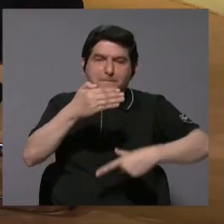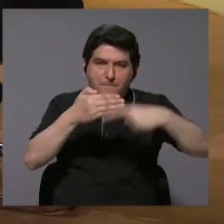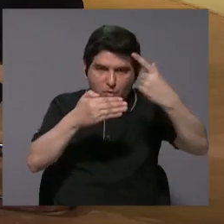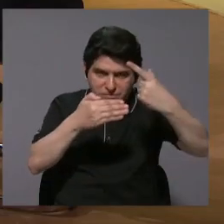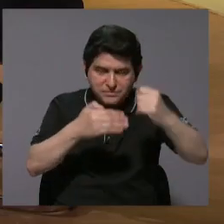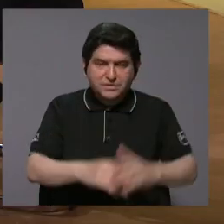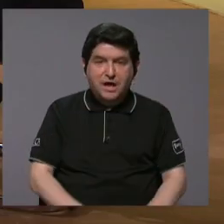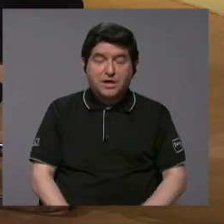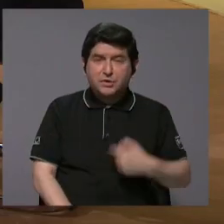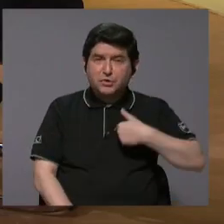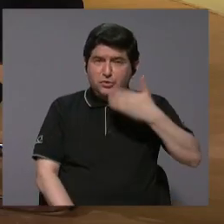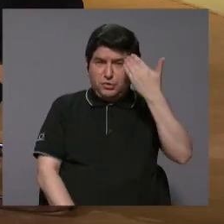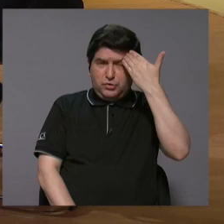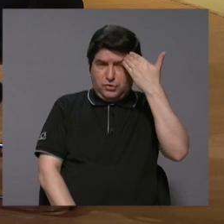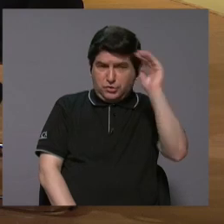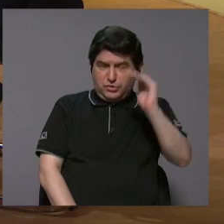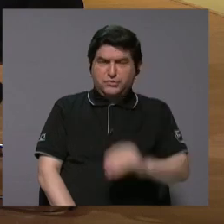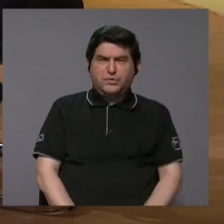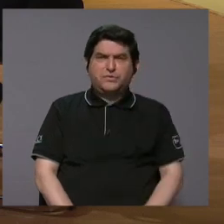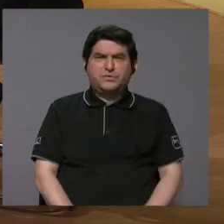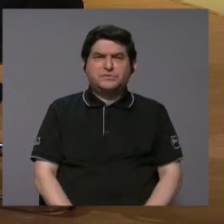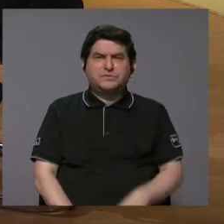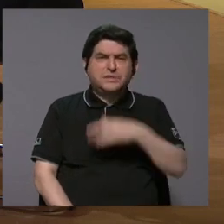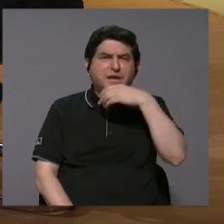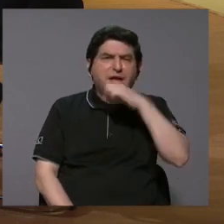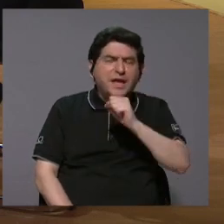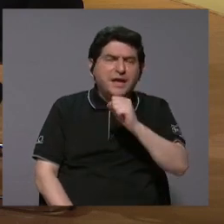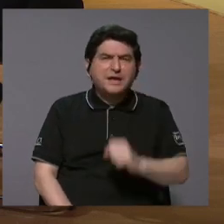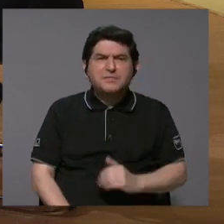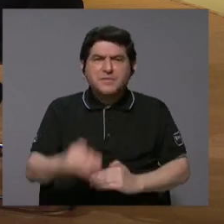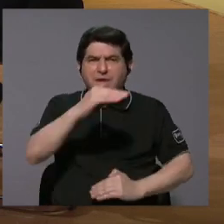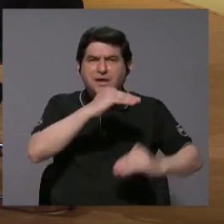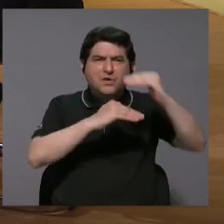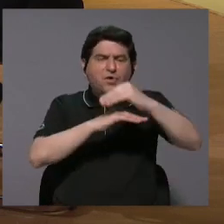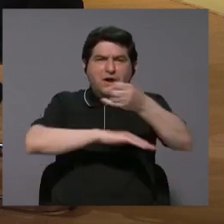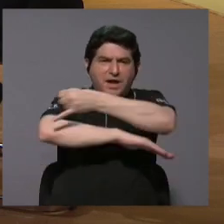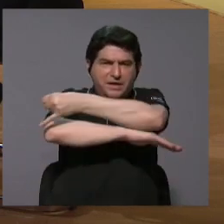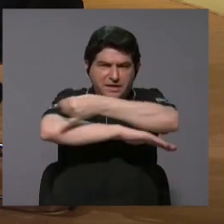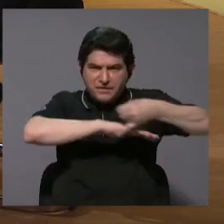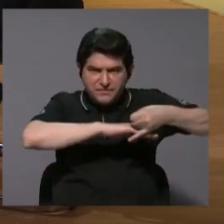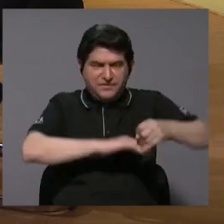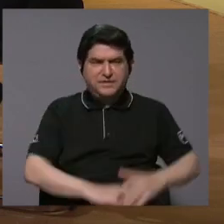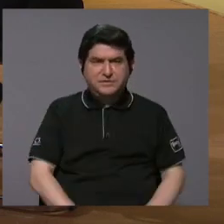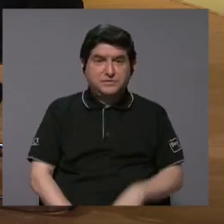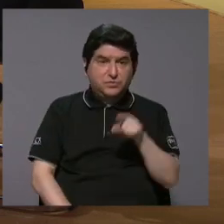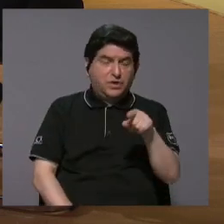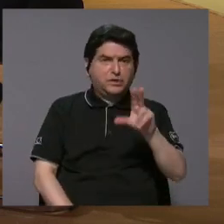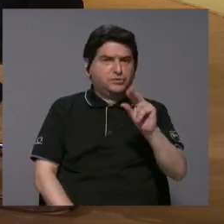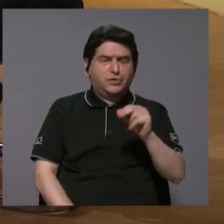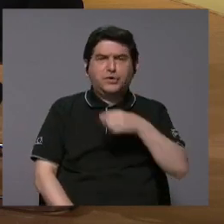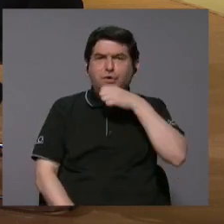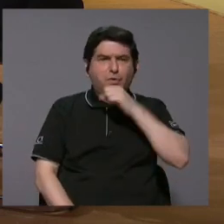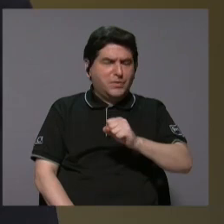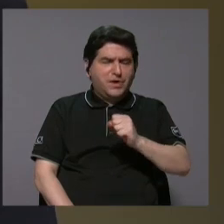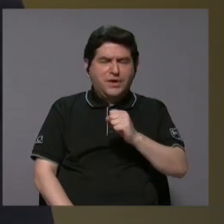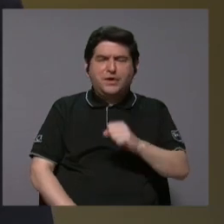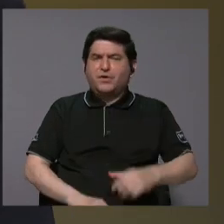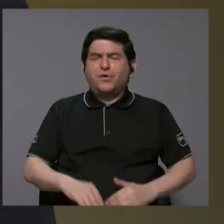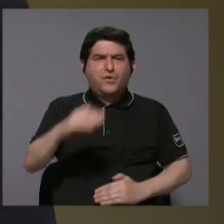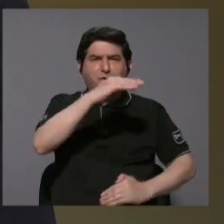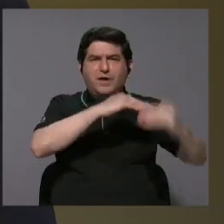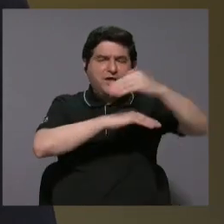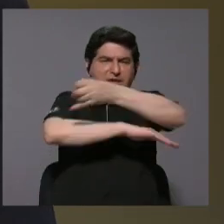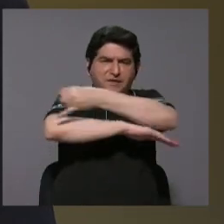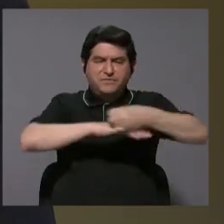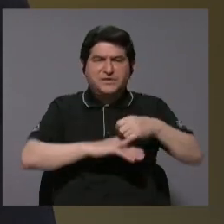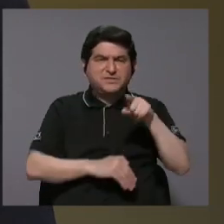que yo no sé si está todavía en el viejo edificio de ingeniería, en la torre esa, porque eso no es el viejo edificio de ingeniería, fue no. Una torre